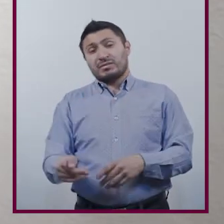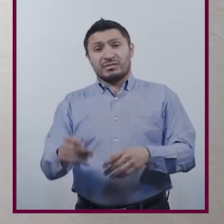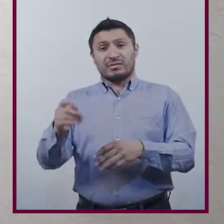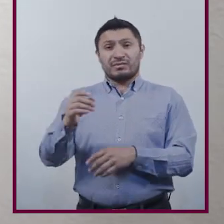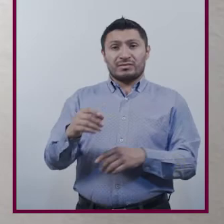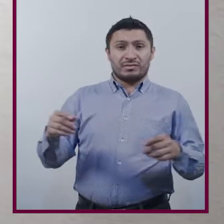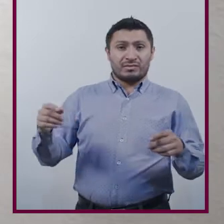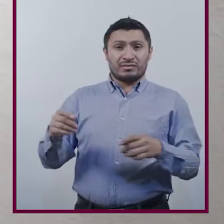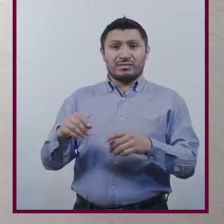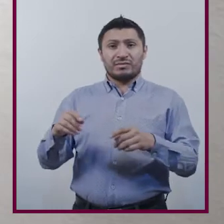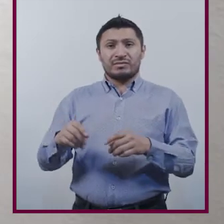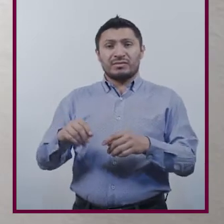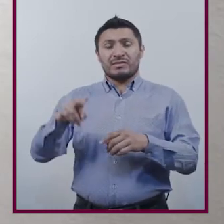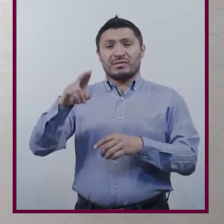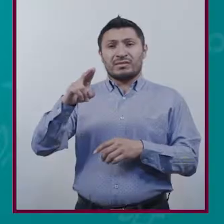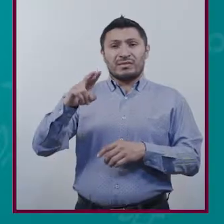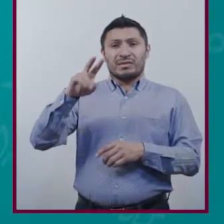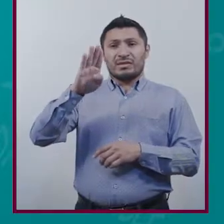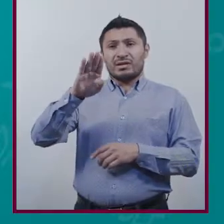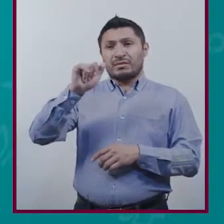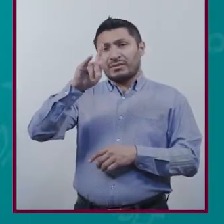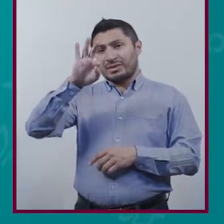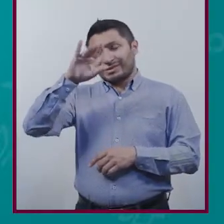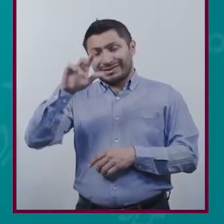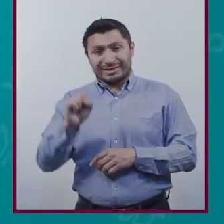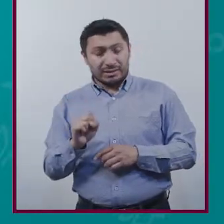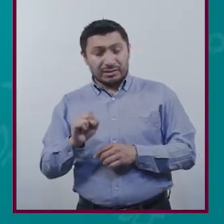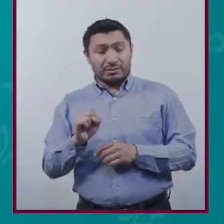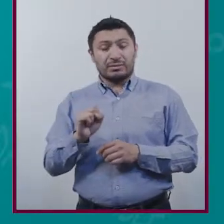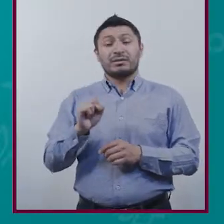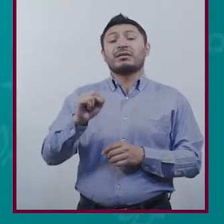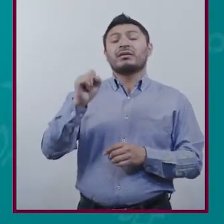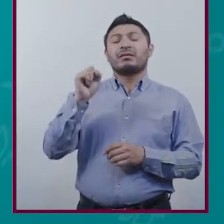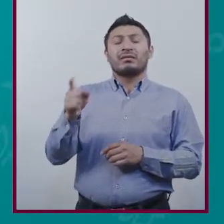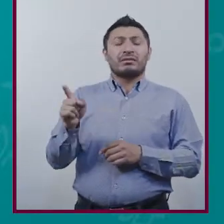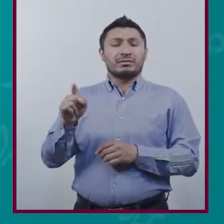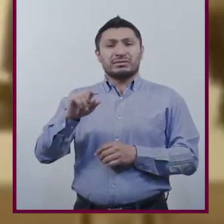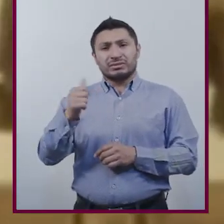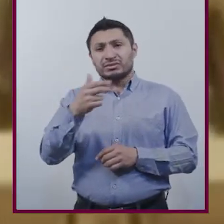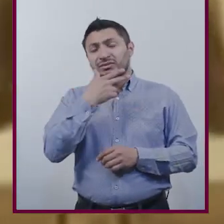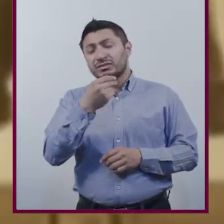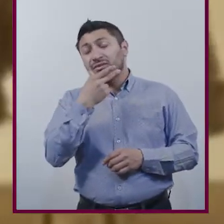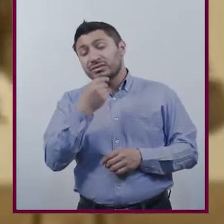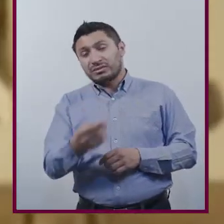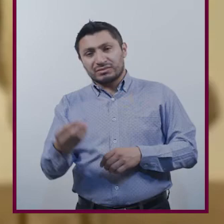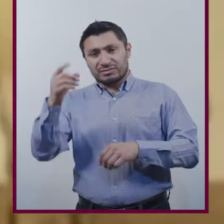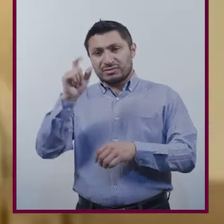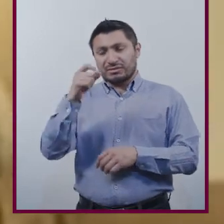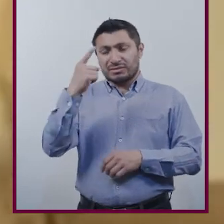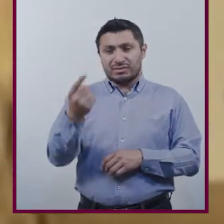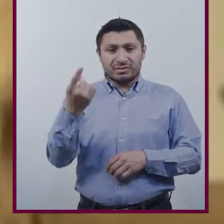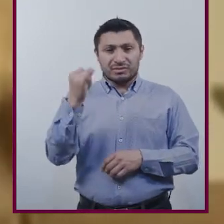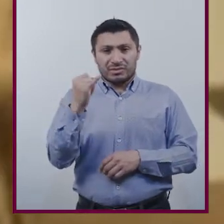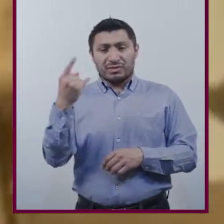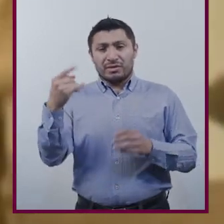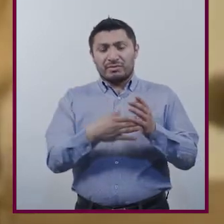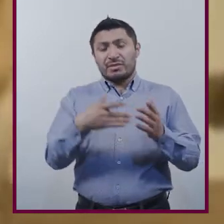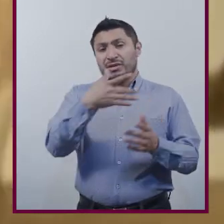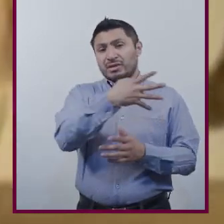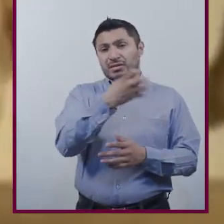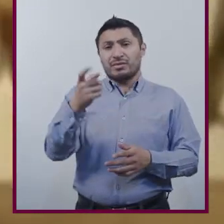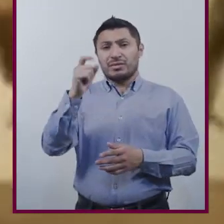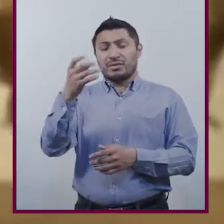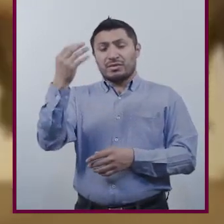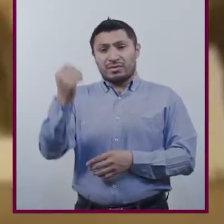algunas estrategias para finalizar esta guerra. Con la mediación del embajador Dwight Morrow, el 21 de junio de